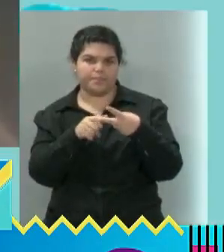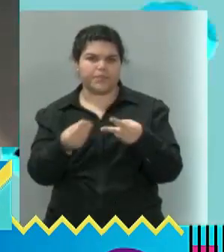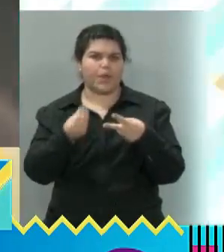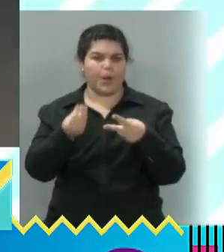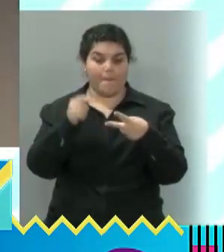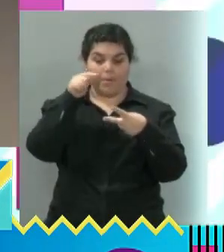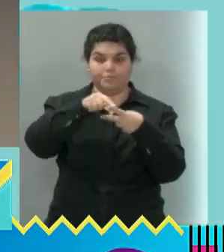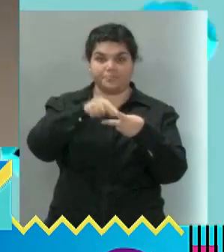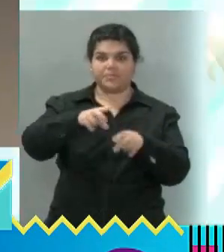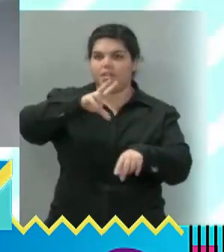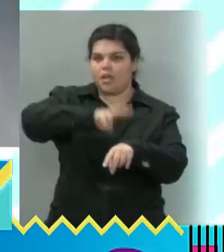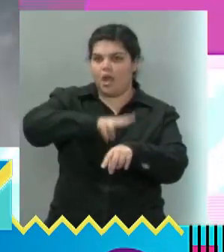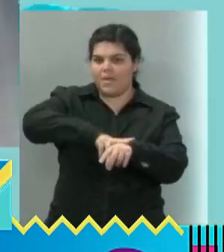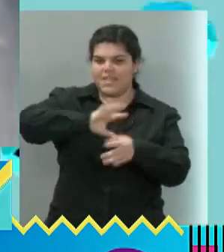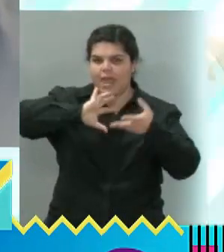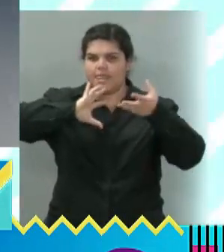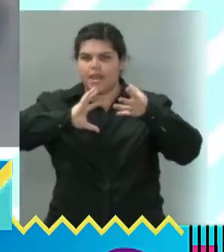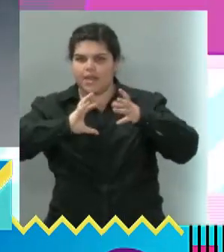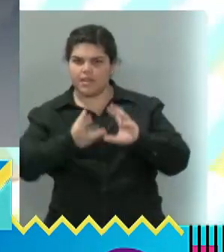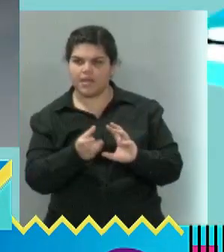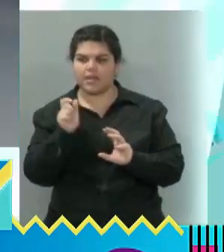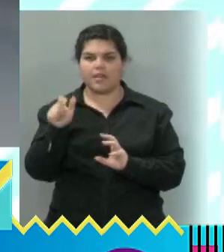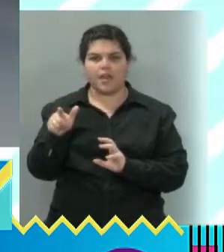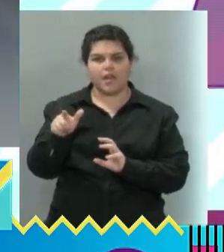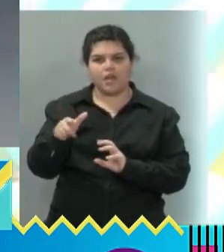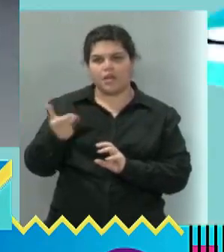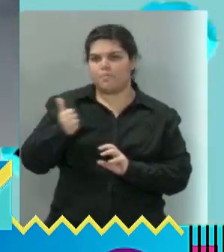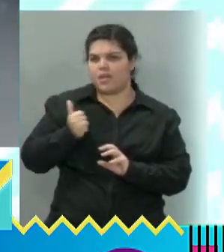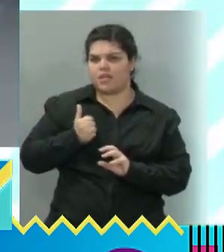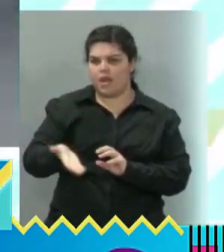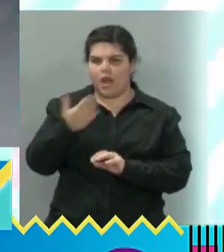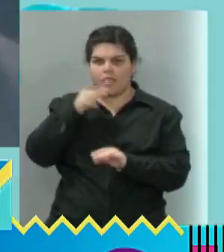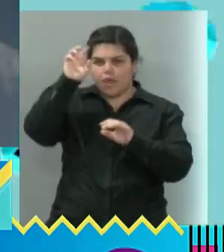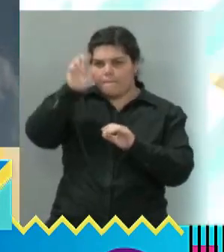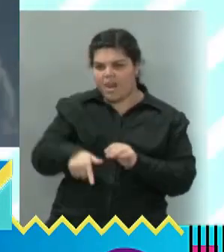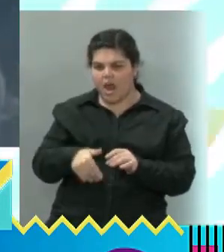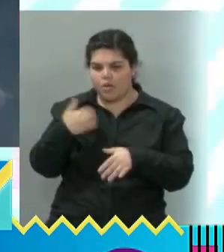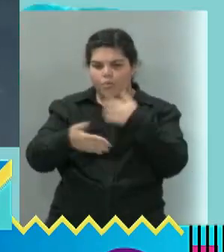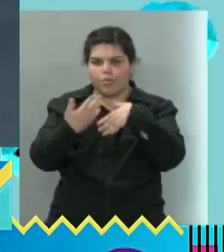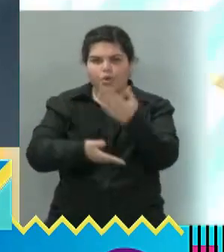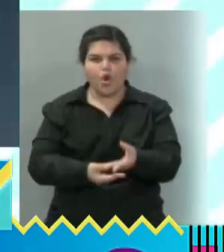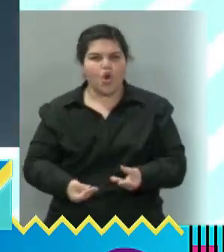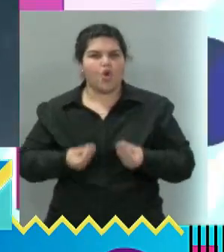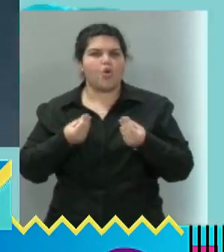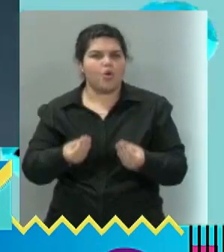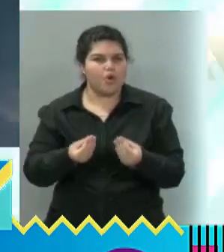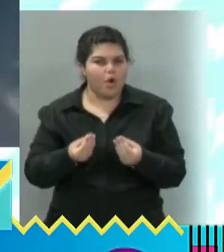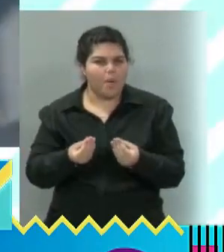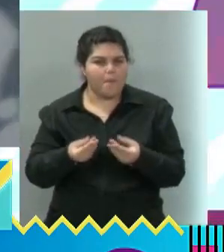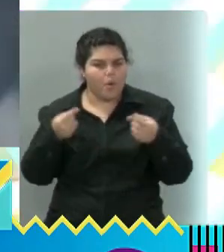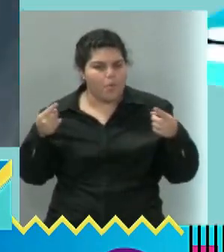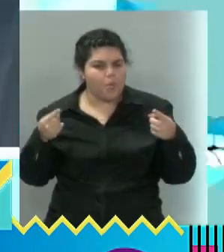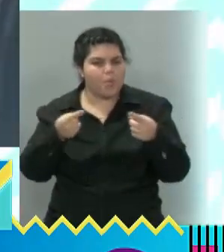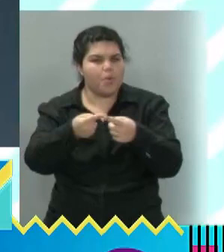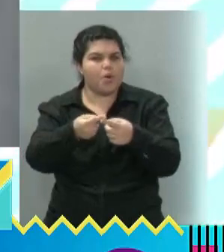lado la capacidad estratégica como militar de planificar el proceso, cómo va a pretender